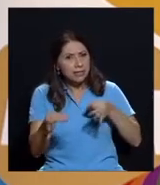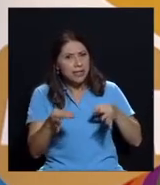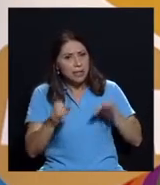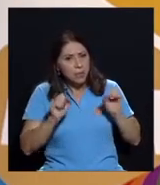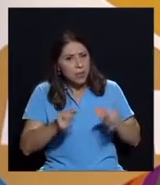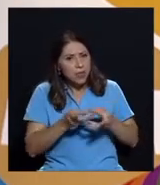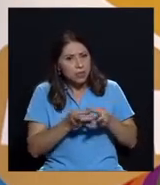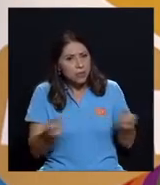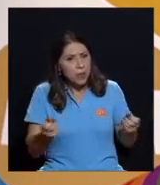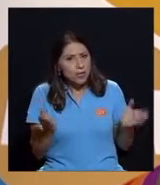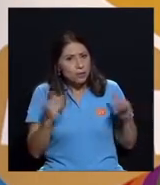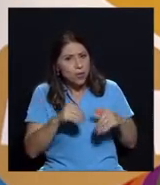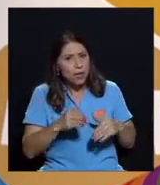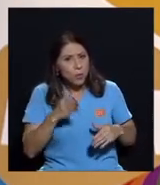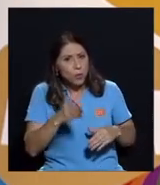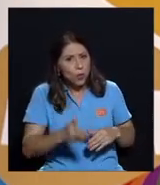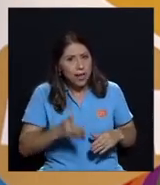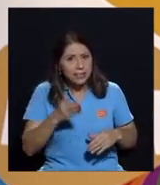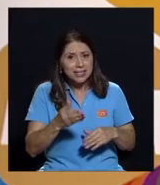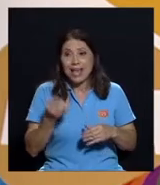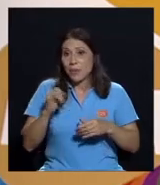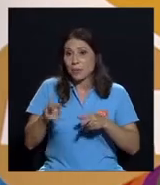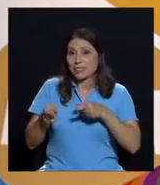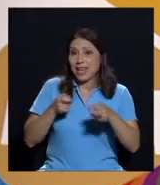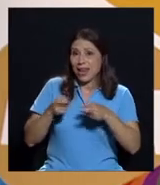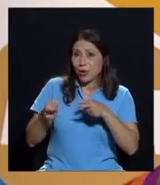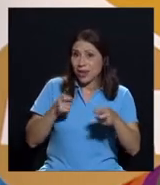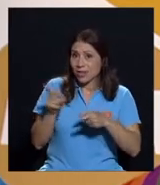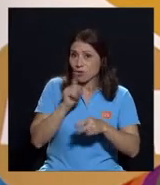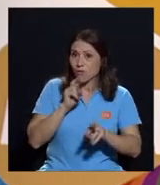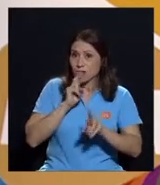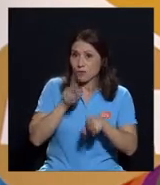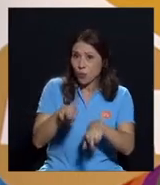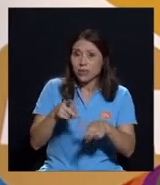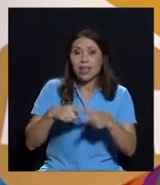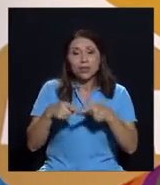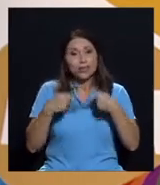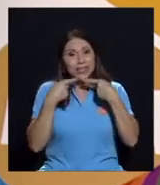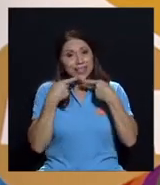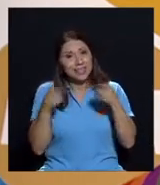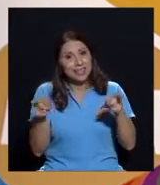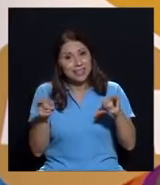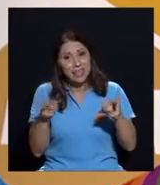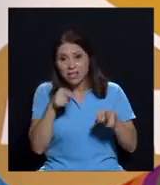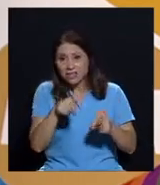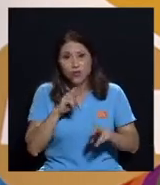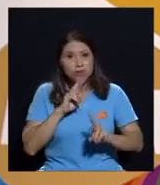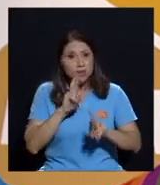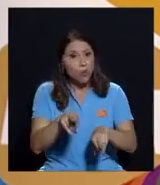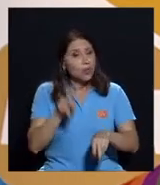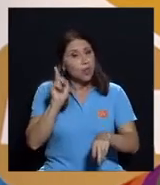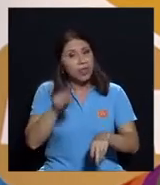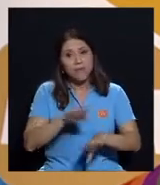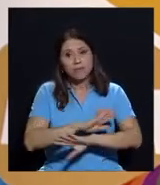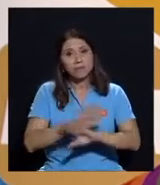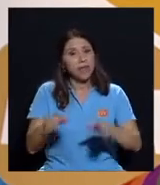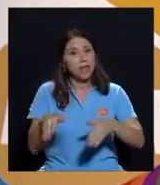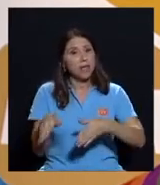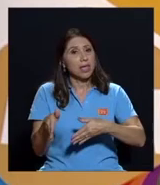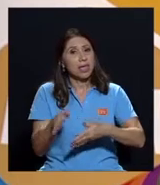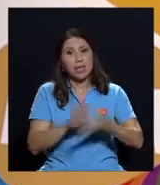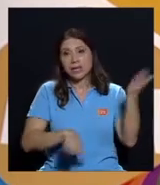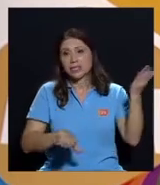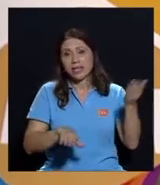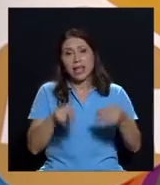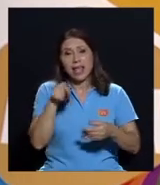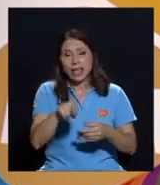ser bueno si la burocracia no responde la directriz hay un problema y el que no responde debe irse eso es parte de lo que debemos hacer en el ejercicio de